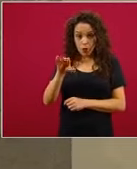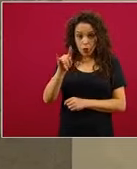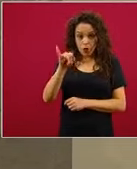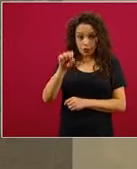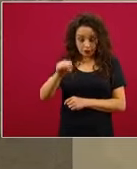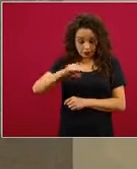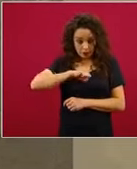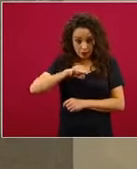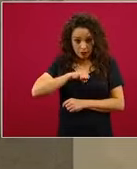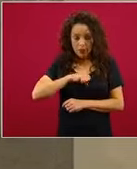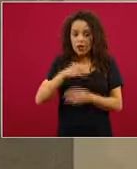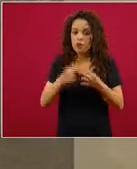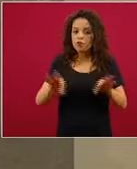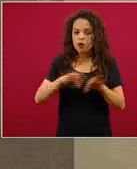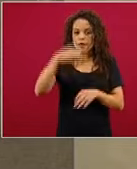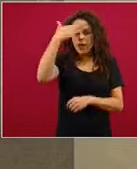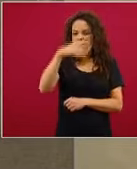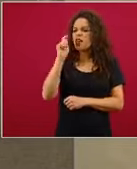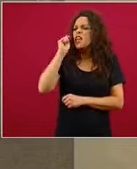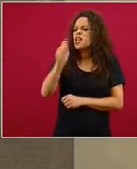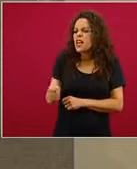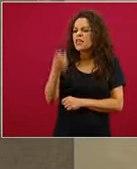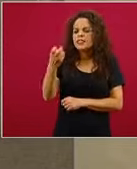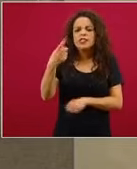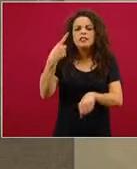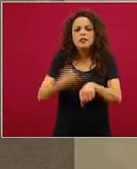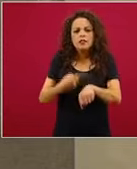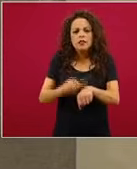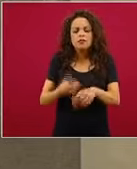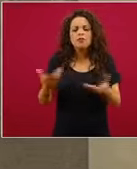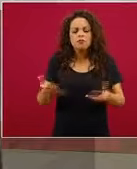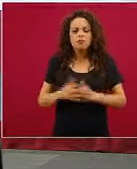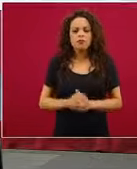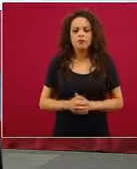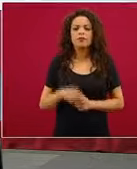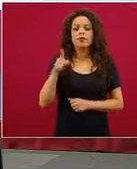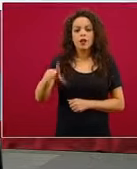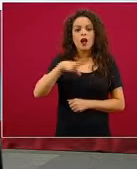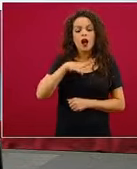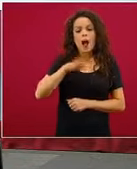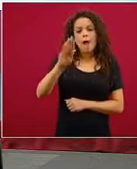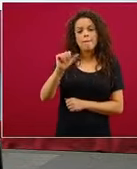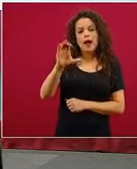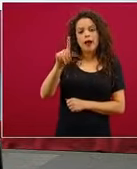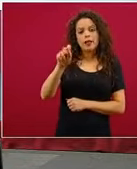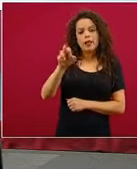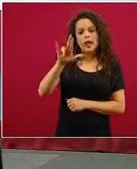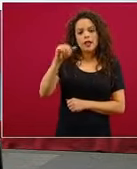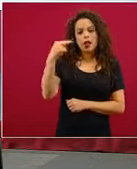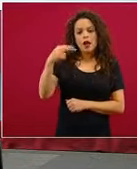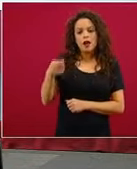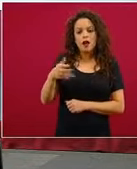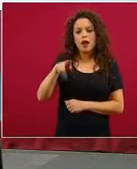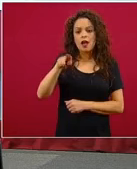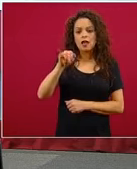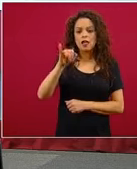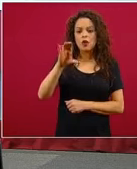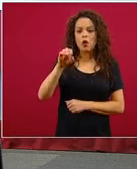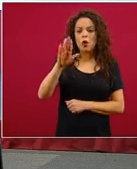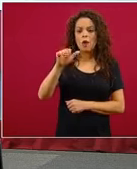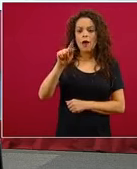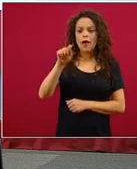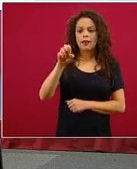es la tuberculosis. La tuberculosis es una enfermedad que es causada por una bacteria, es una bacteria llamada Mycobacterium